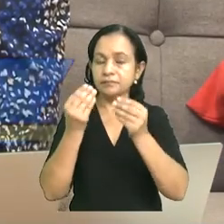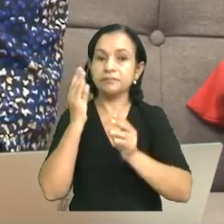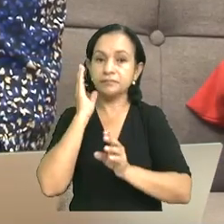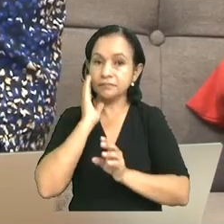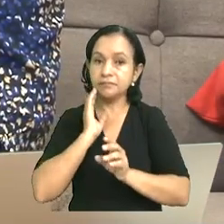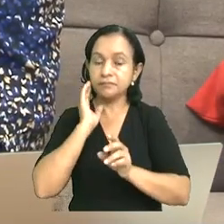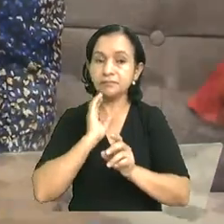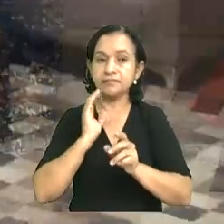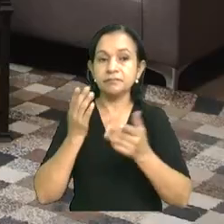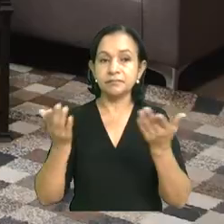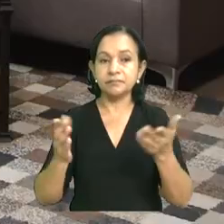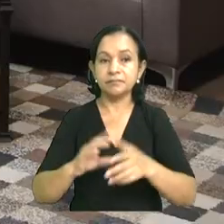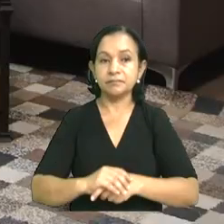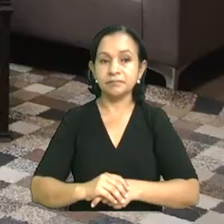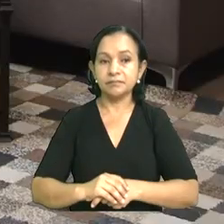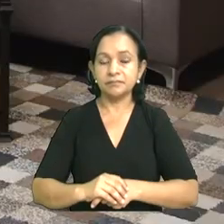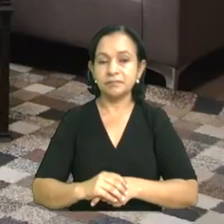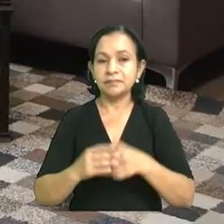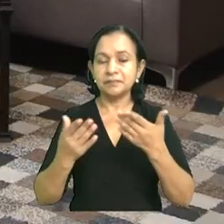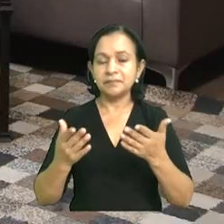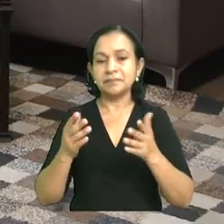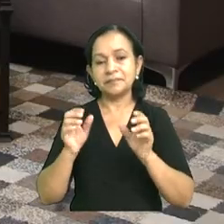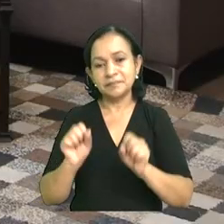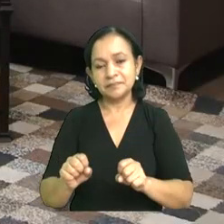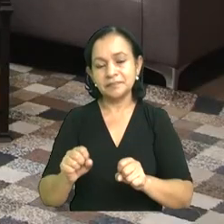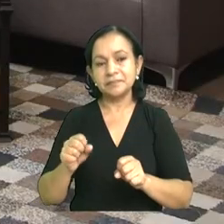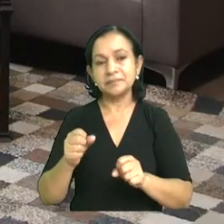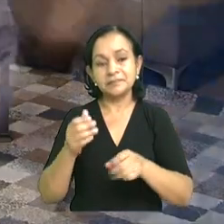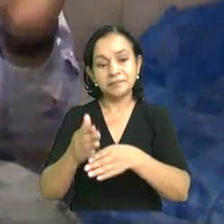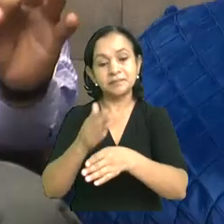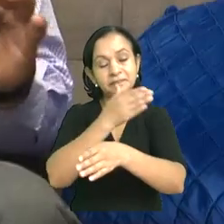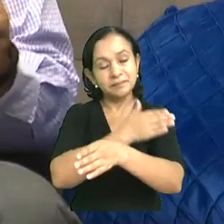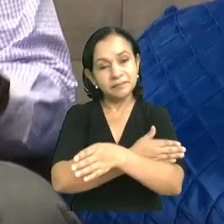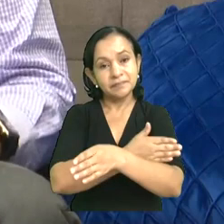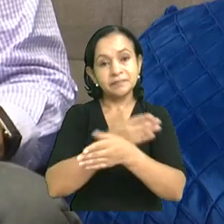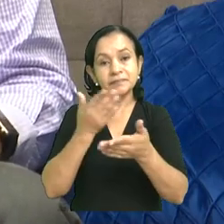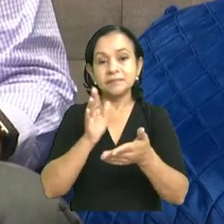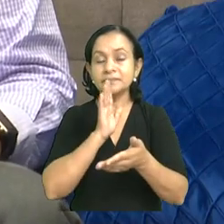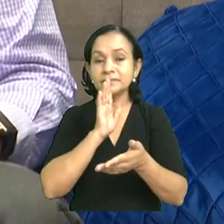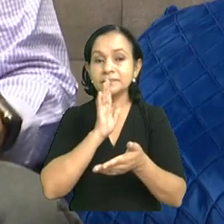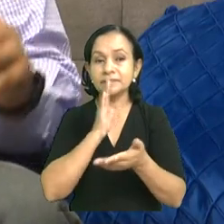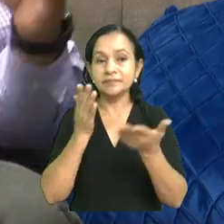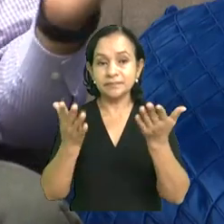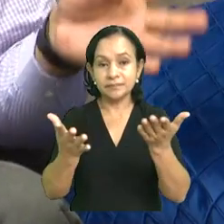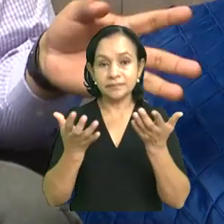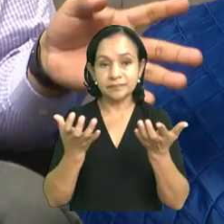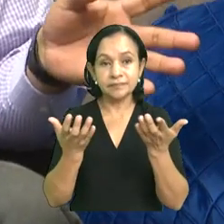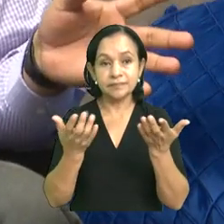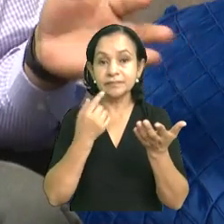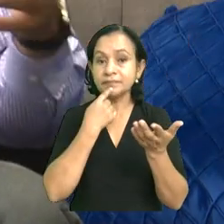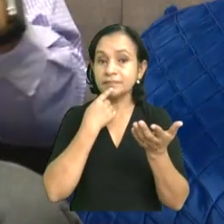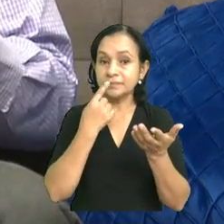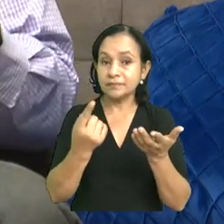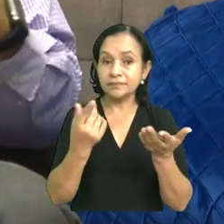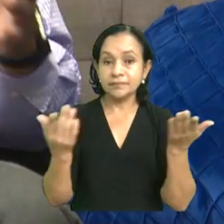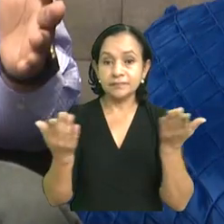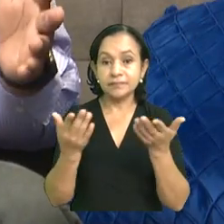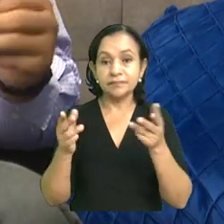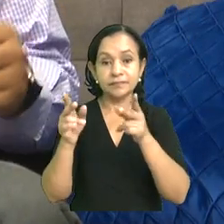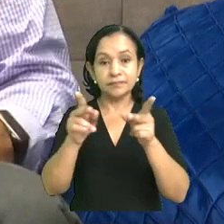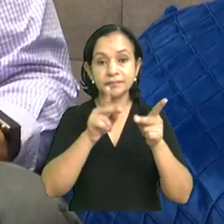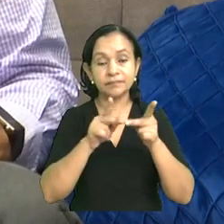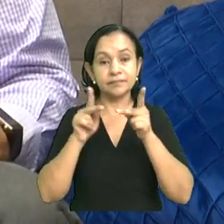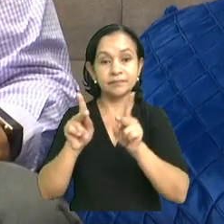Nicaragua, compañera, muchísimo talento. Pues el tiempo no nos da para más, pero antes de concluir esta conversación, pues reiterar, ¿no?, con nuestra audiencia y con